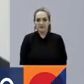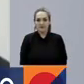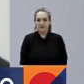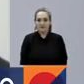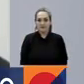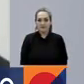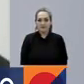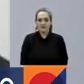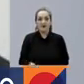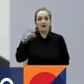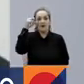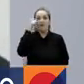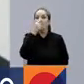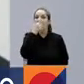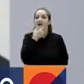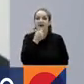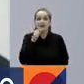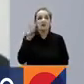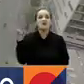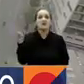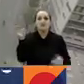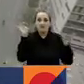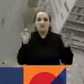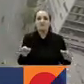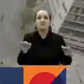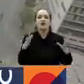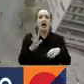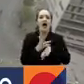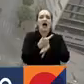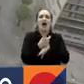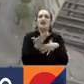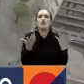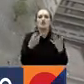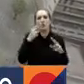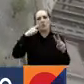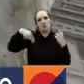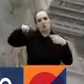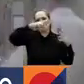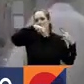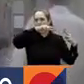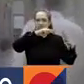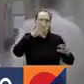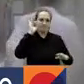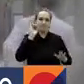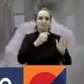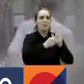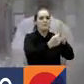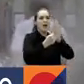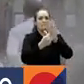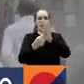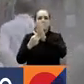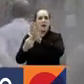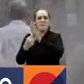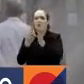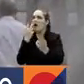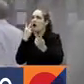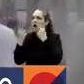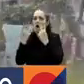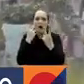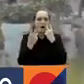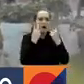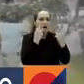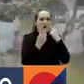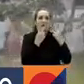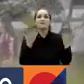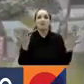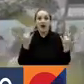Fernando Botero se formó como artista en los museos, por eso cree fielmente en que las obras expuestas son la mejor academia de los artistas. Eso